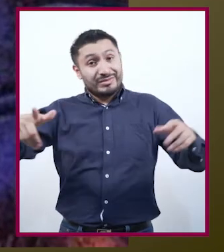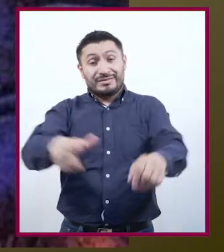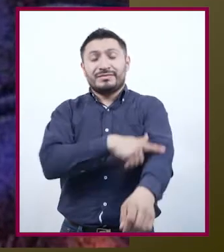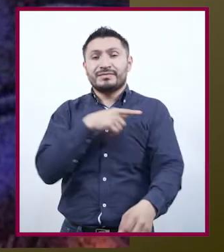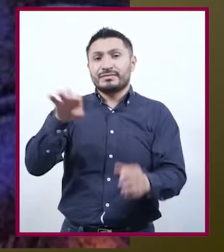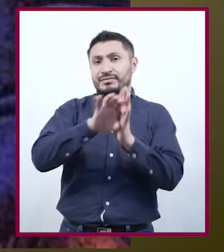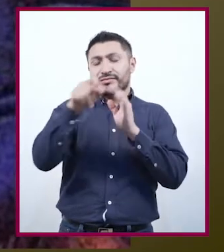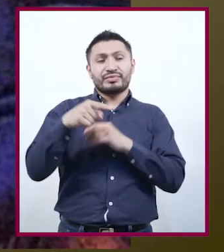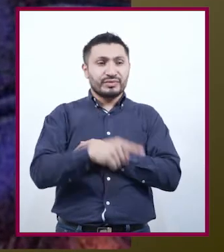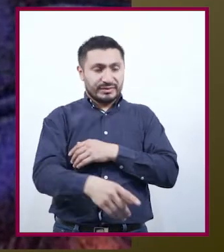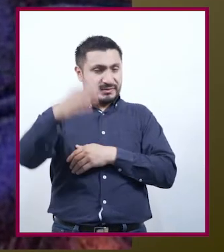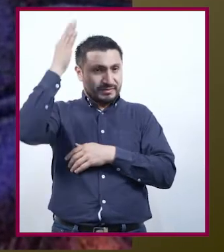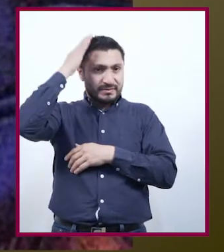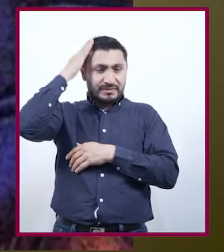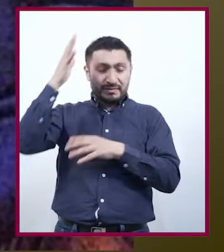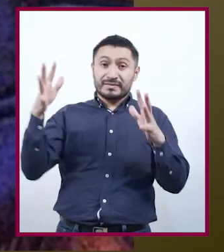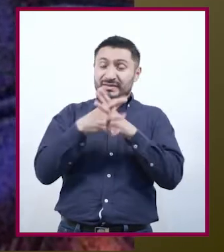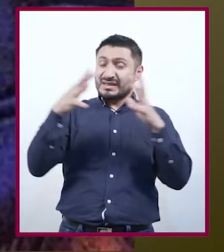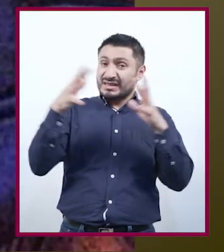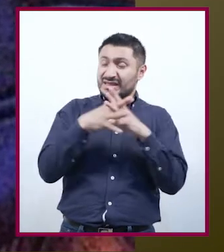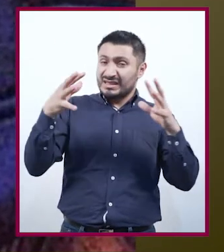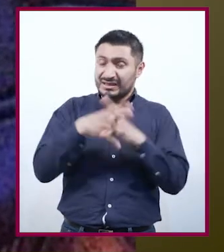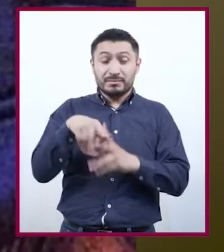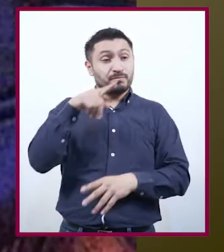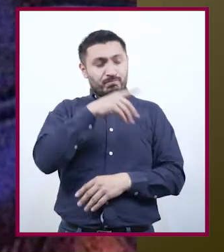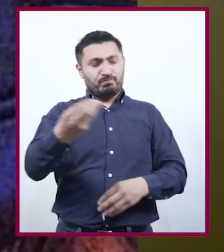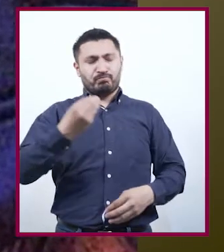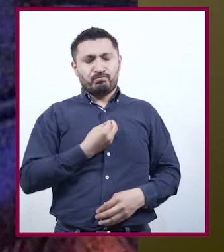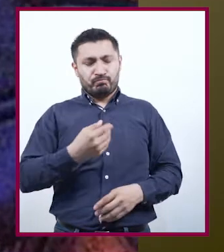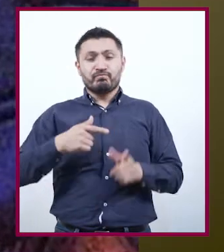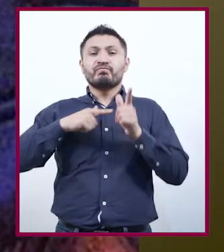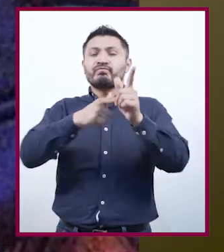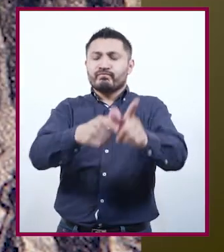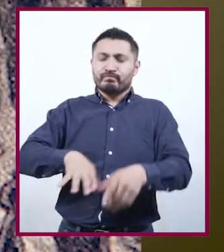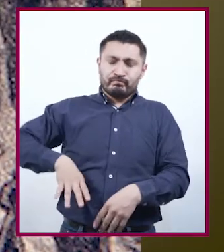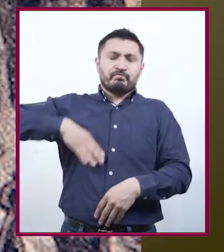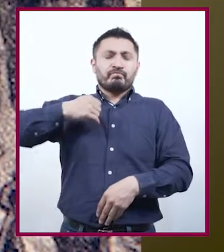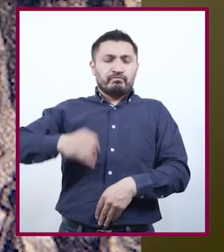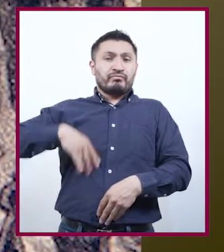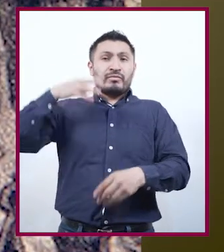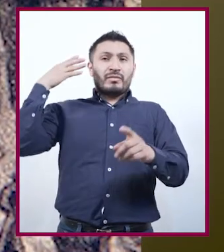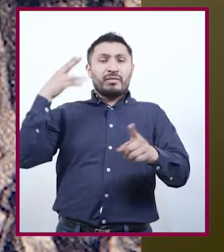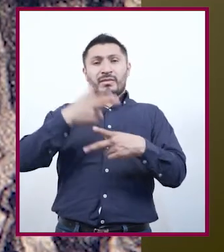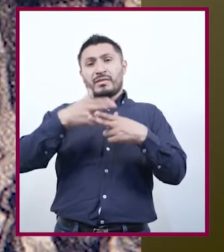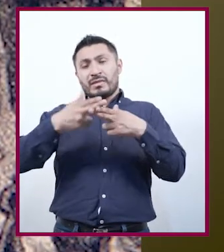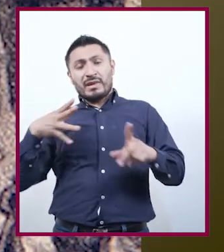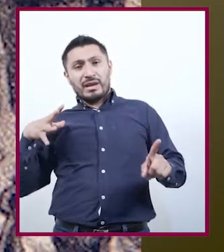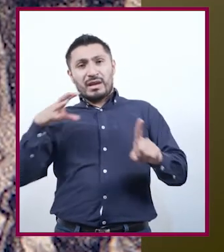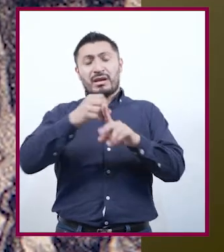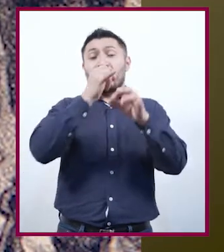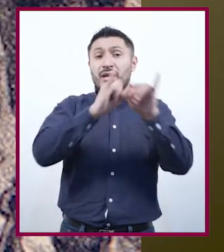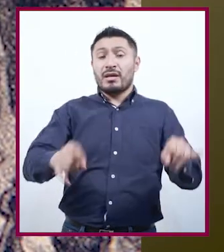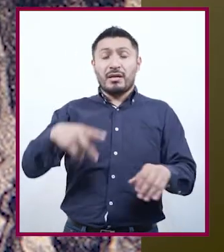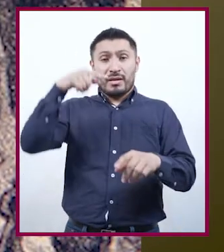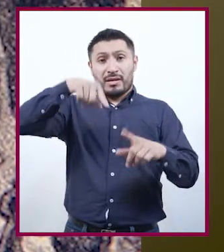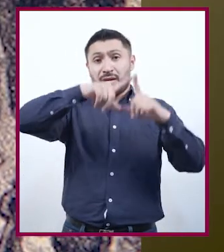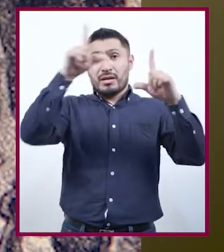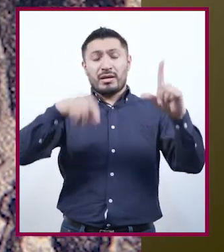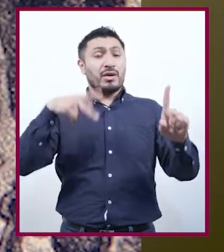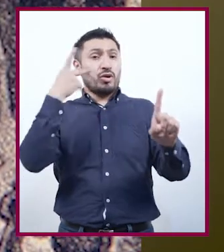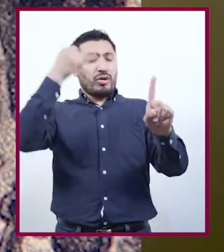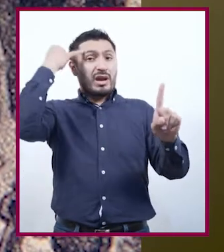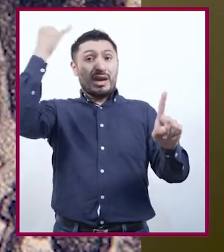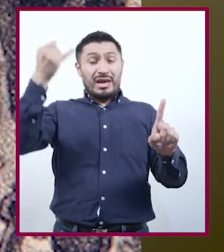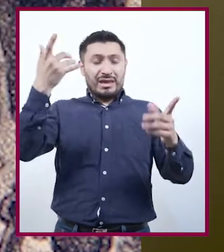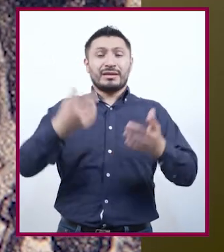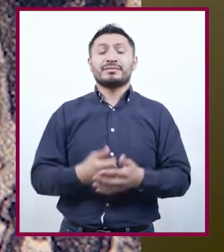ejemplo, encabezó en la etapa de resistencia la Guerra de Guerrillas, que permitió continuar la lucha por la independencia de nuestro país